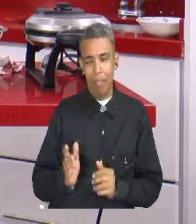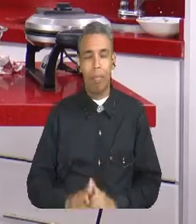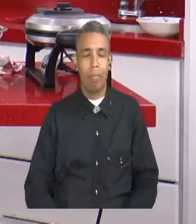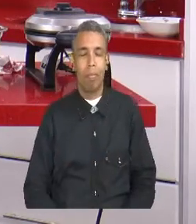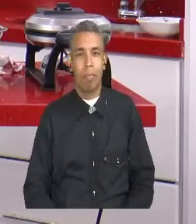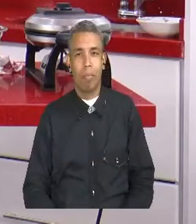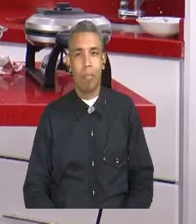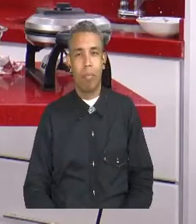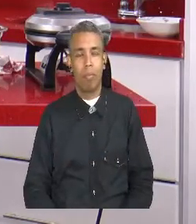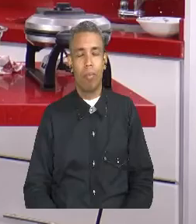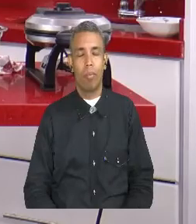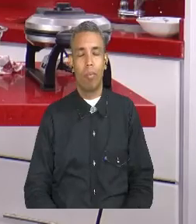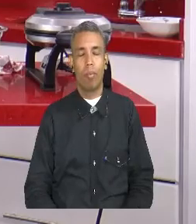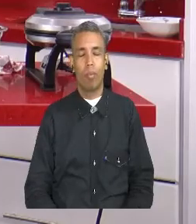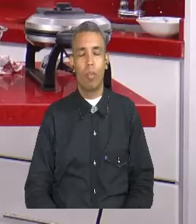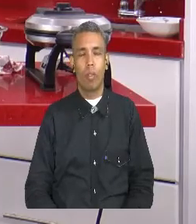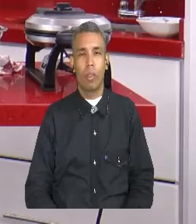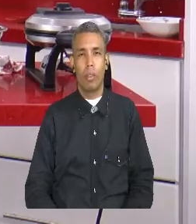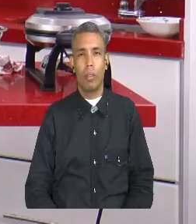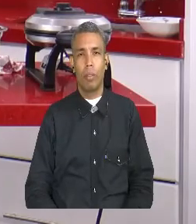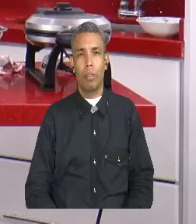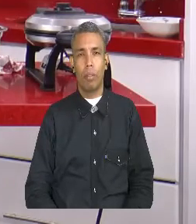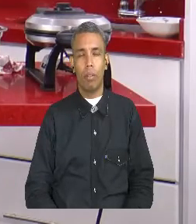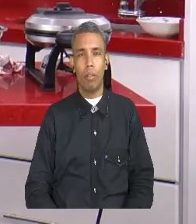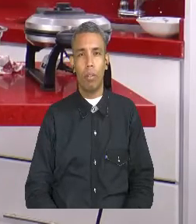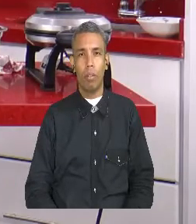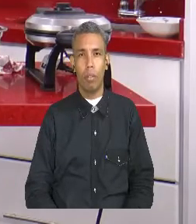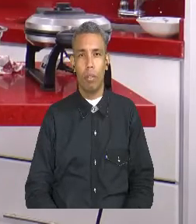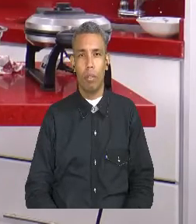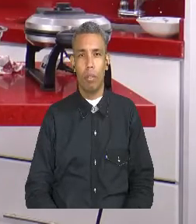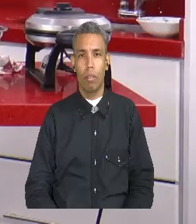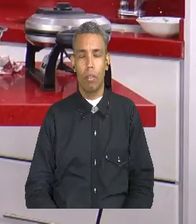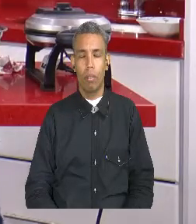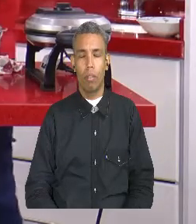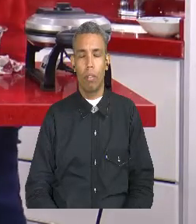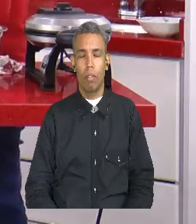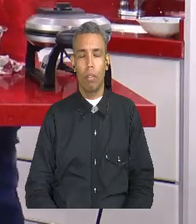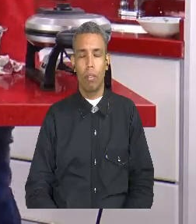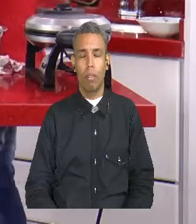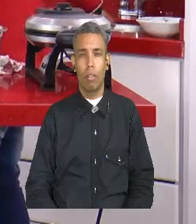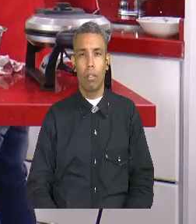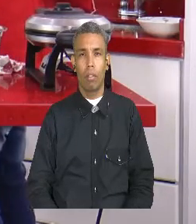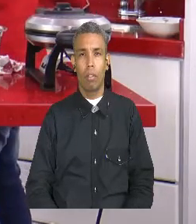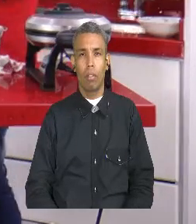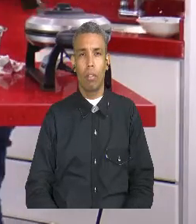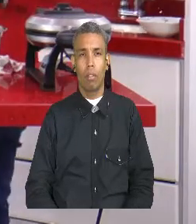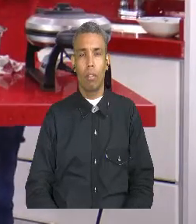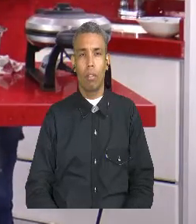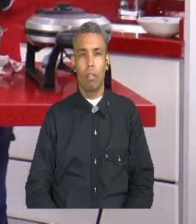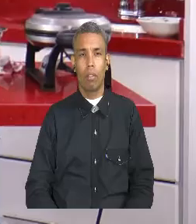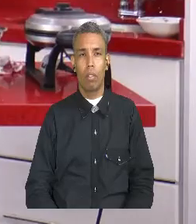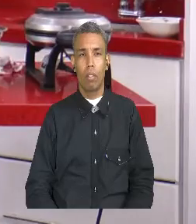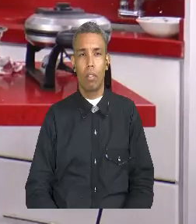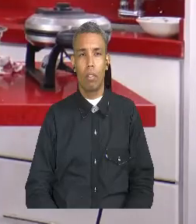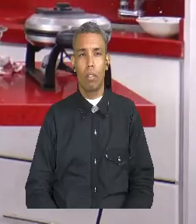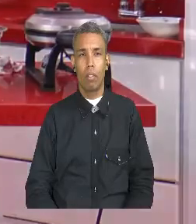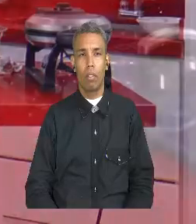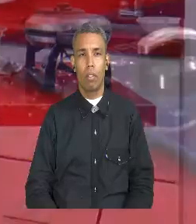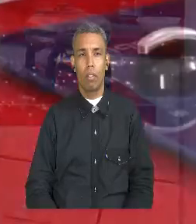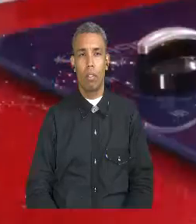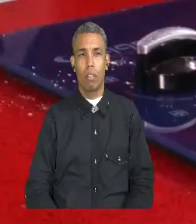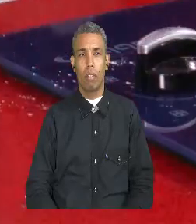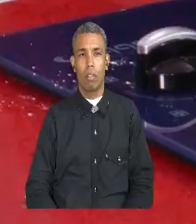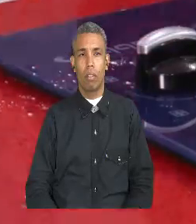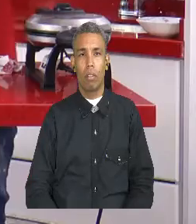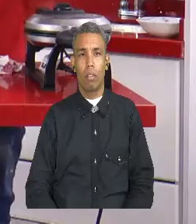Y empezamos a batir con esta. Te regalo la batidora. Bueno, ¿cuál le tiene como ese videito que te la